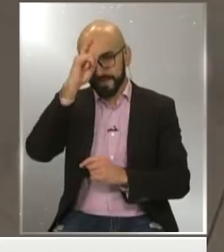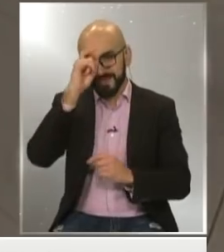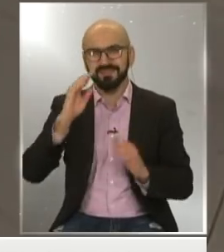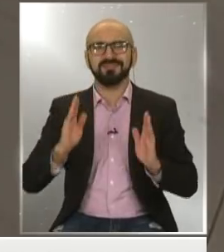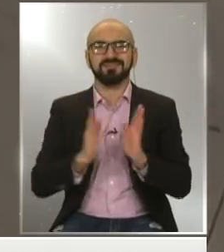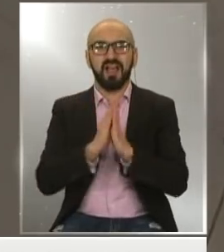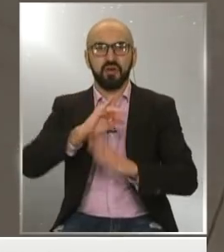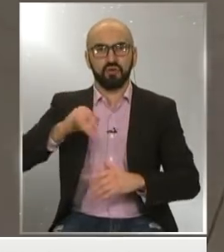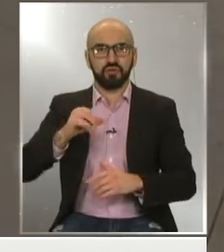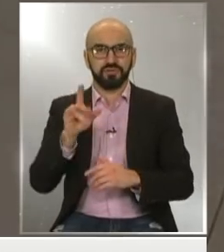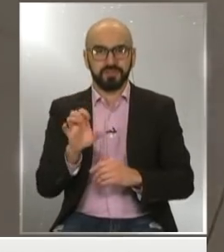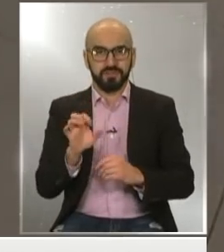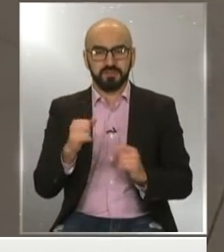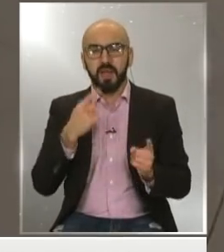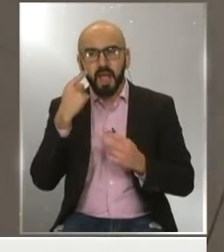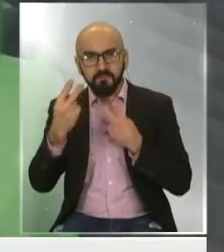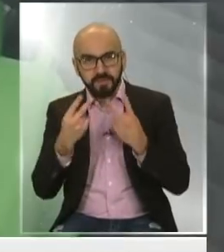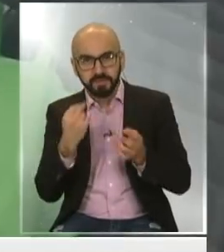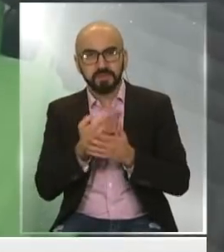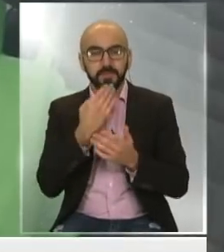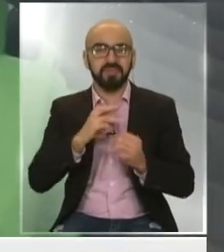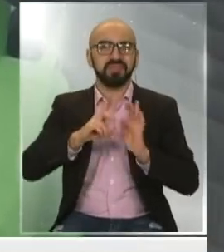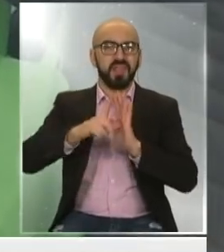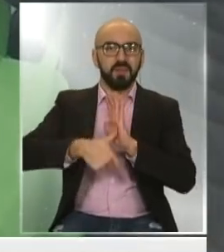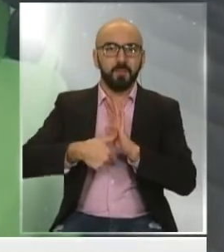la demora que hay para atender a los pacientes.